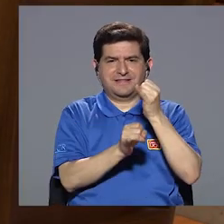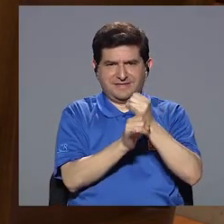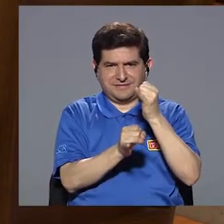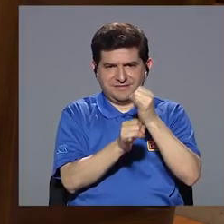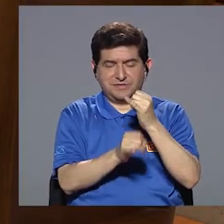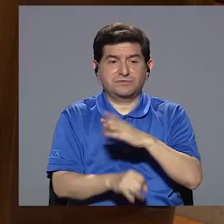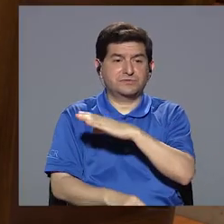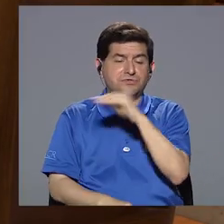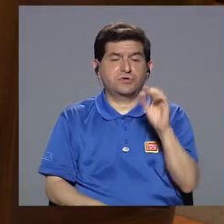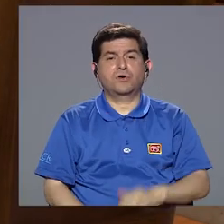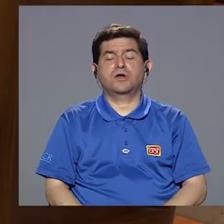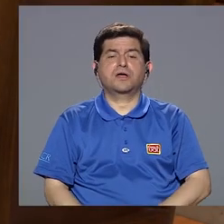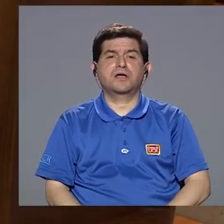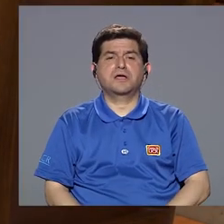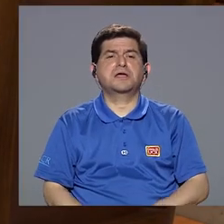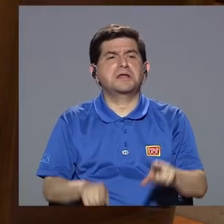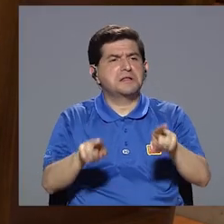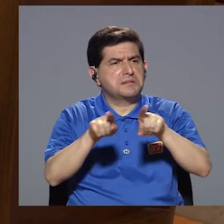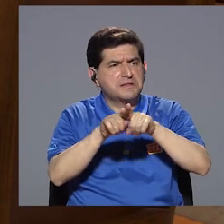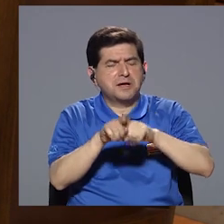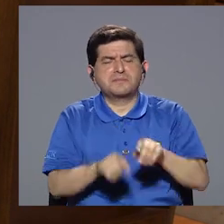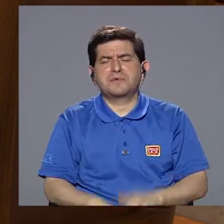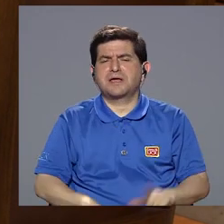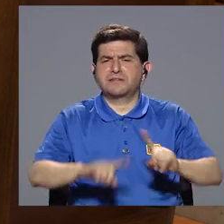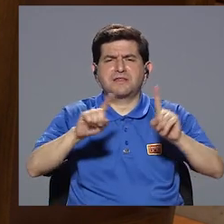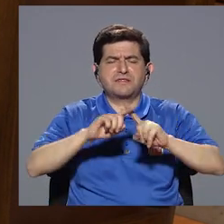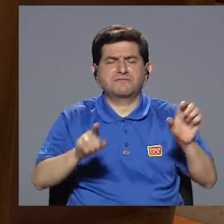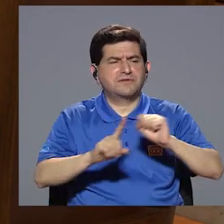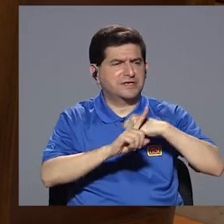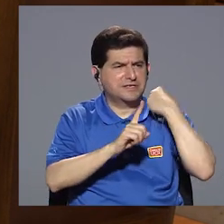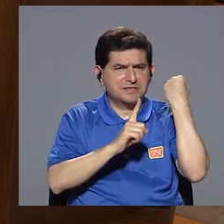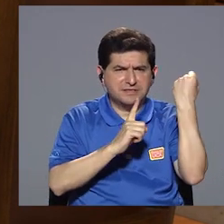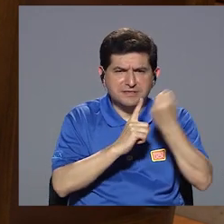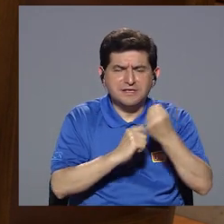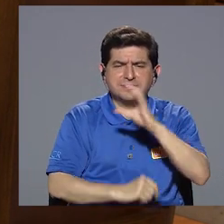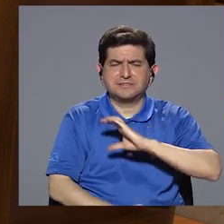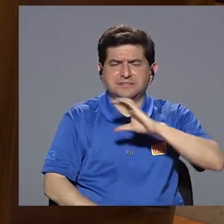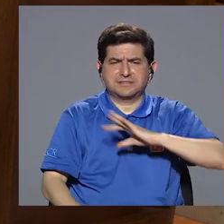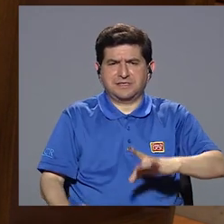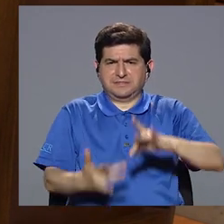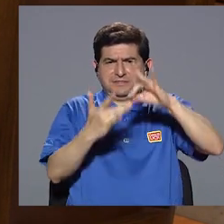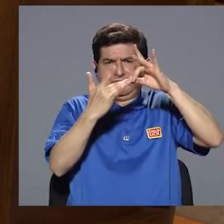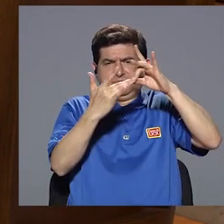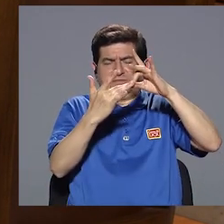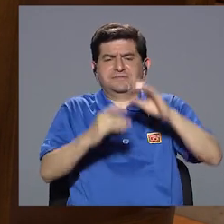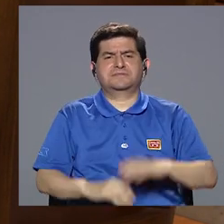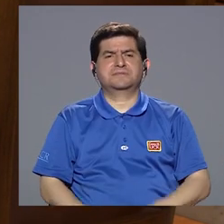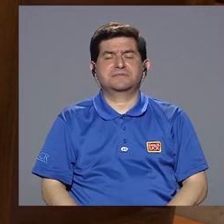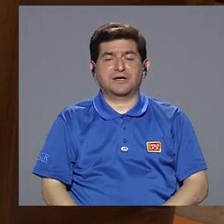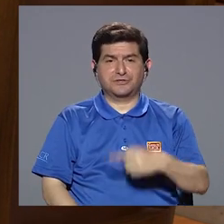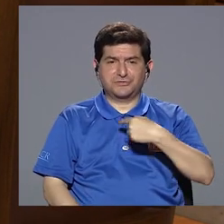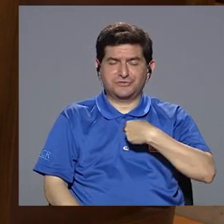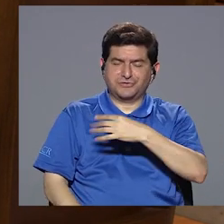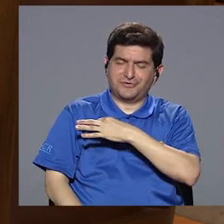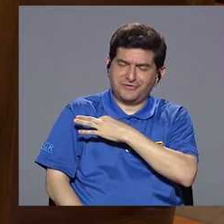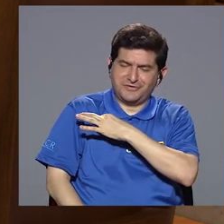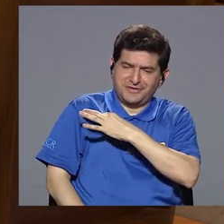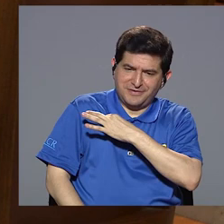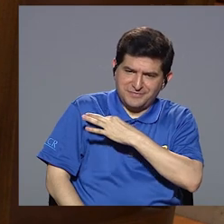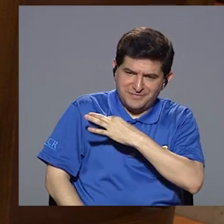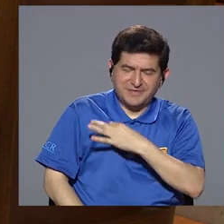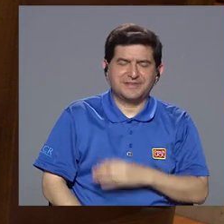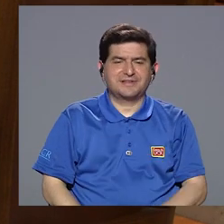universidad como institución y algunos de sus problemáticas particulares que